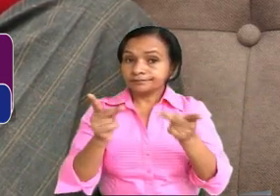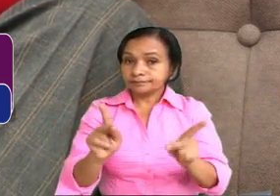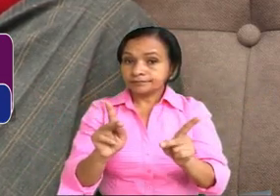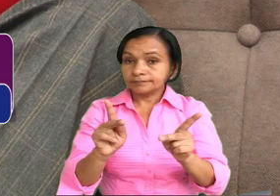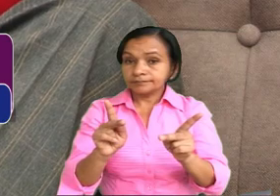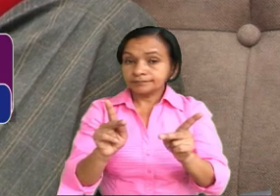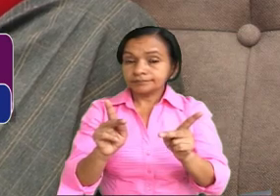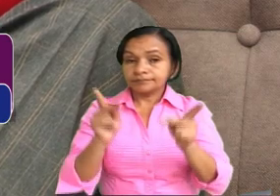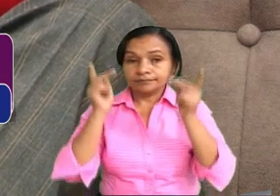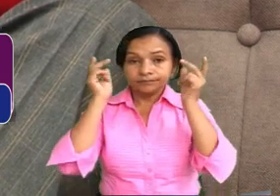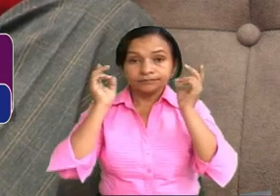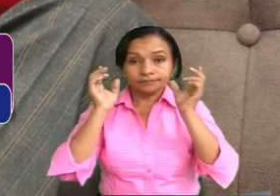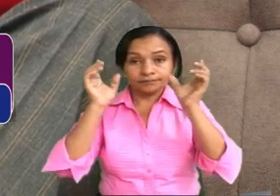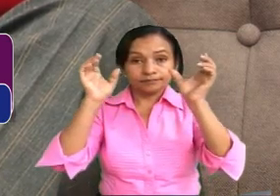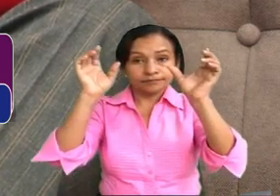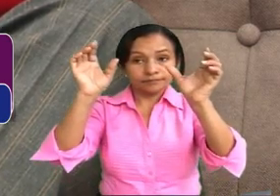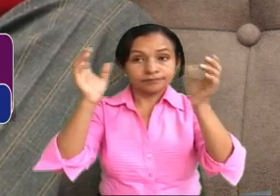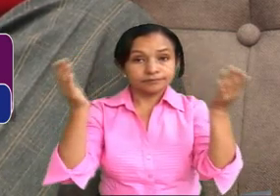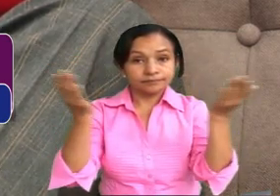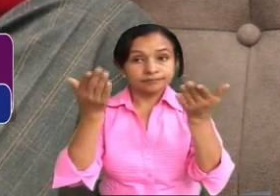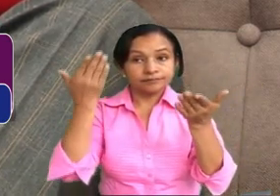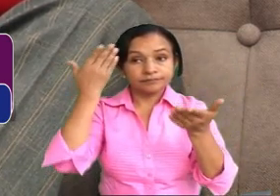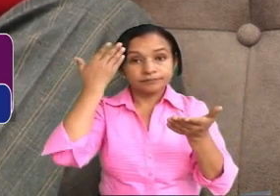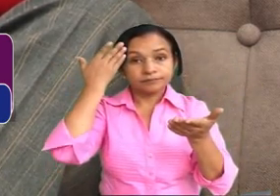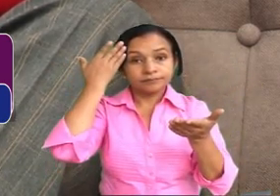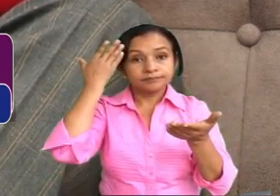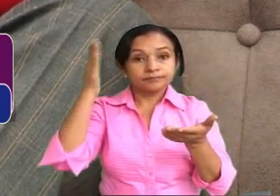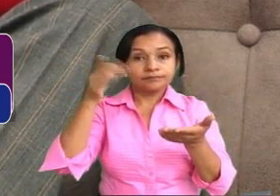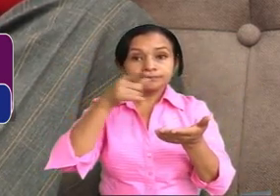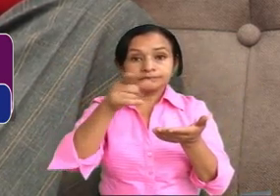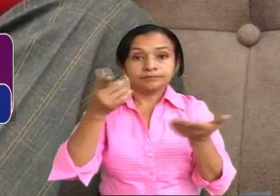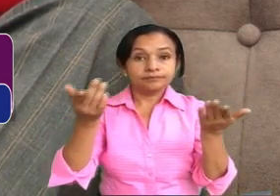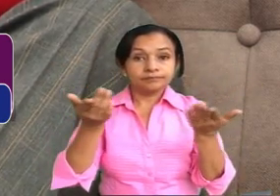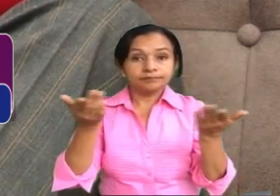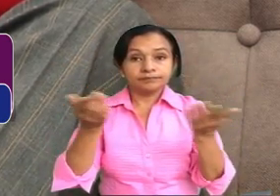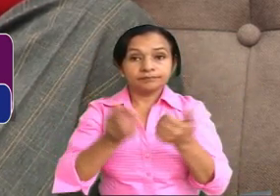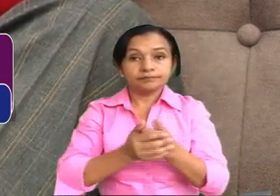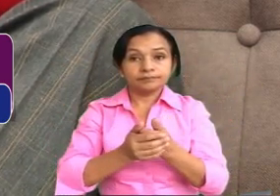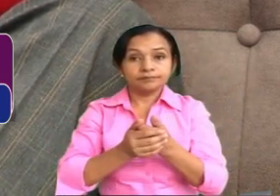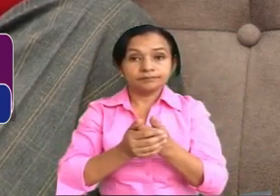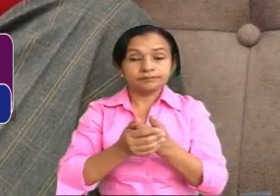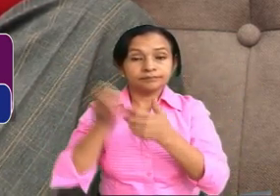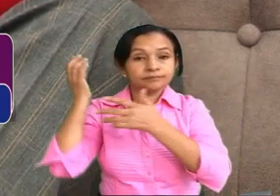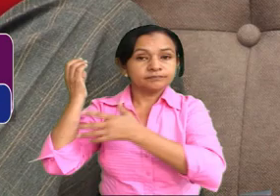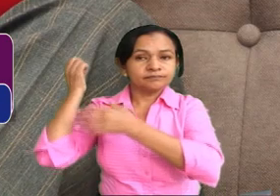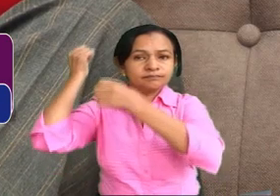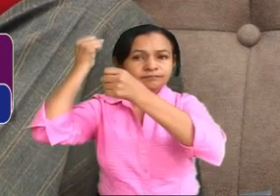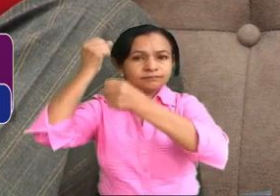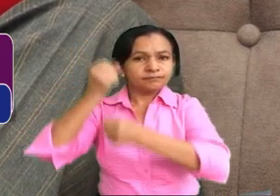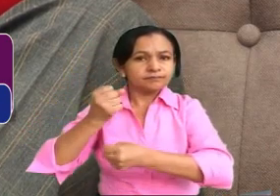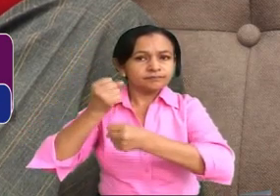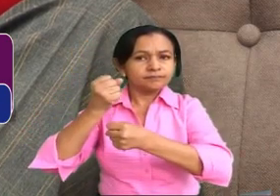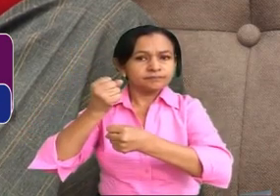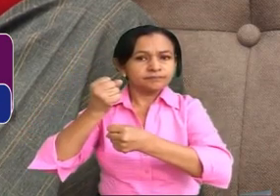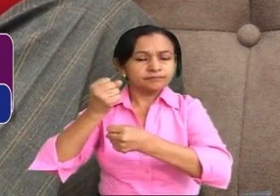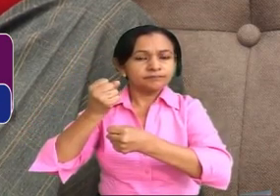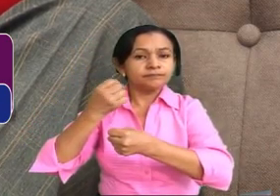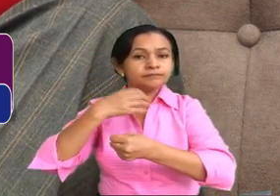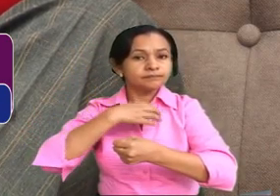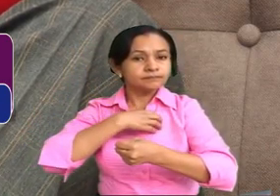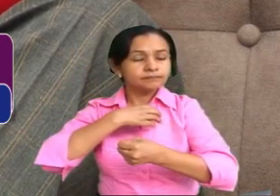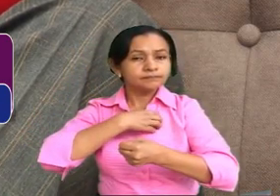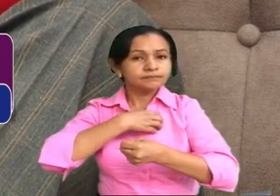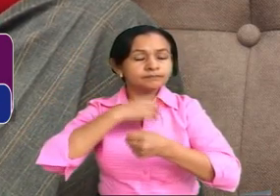costa Caribe, ustedes saben que fue colonizado, pero sí, ellos todavía guardan